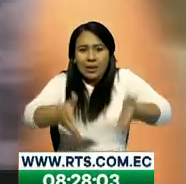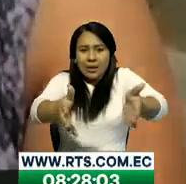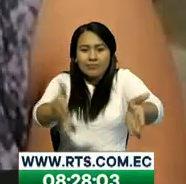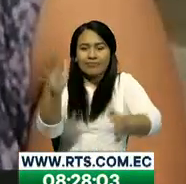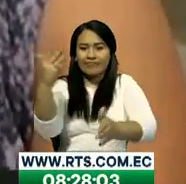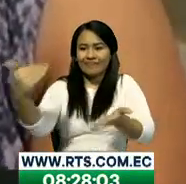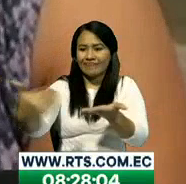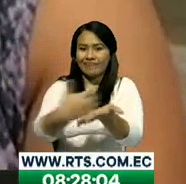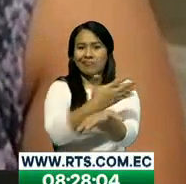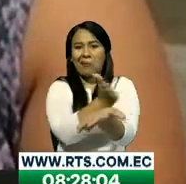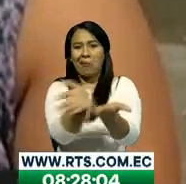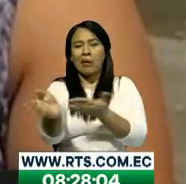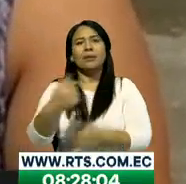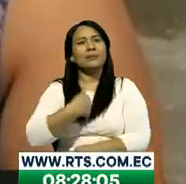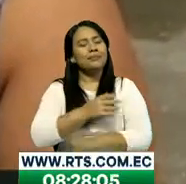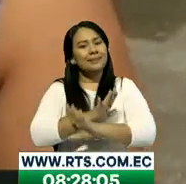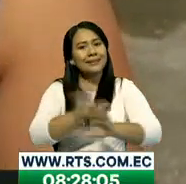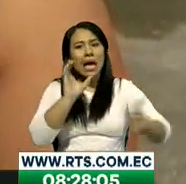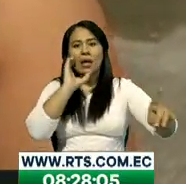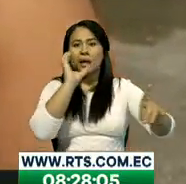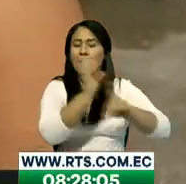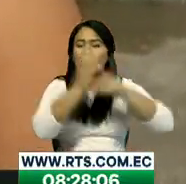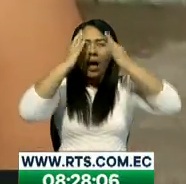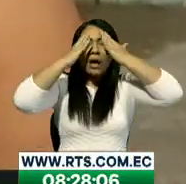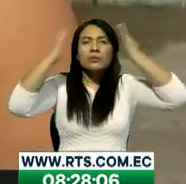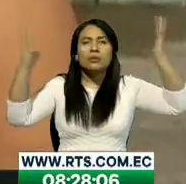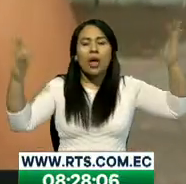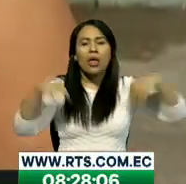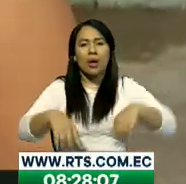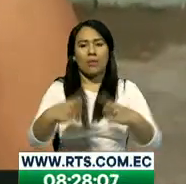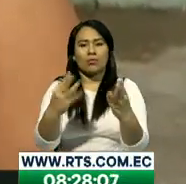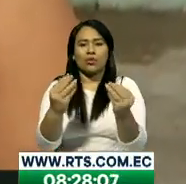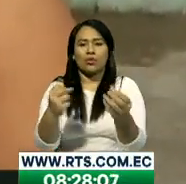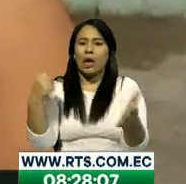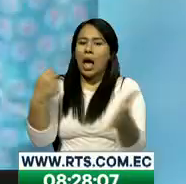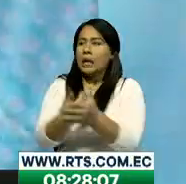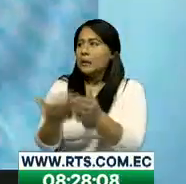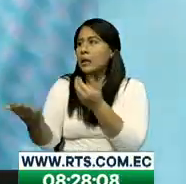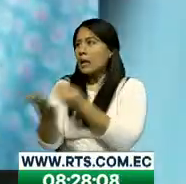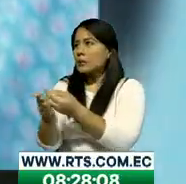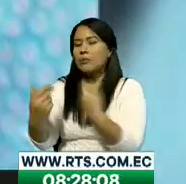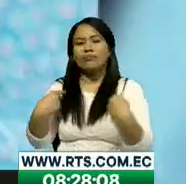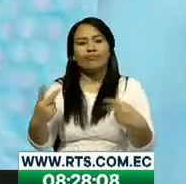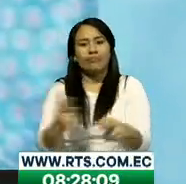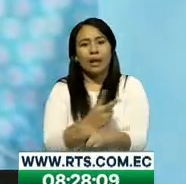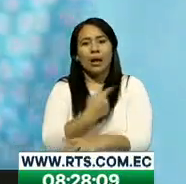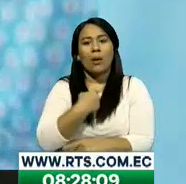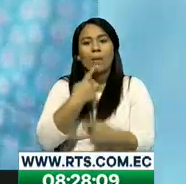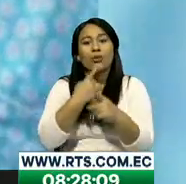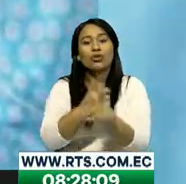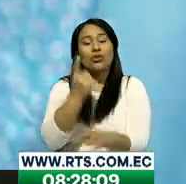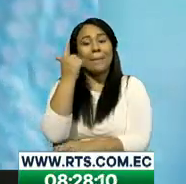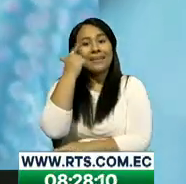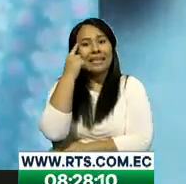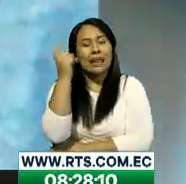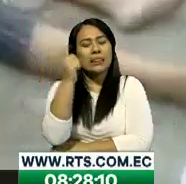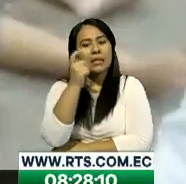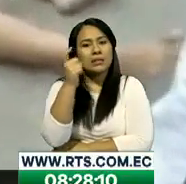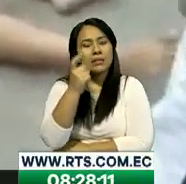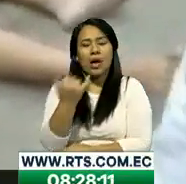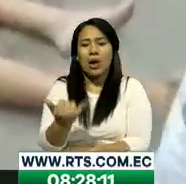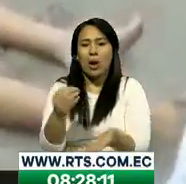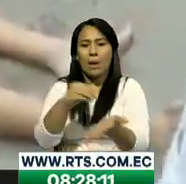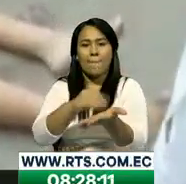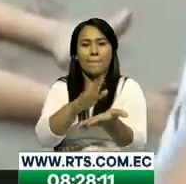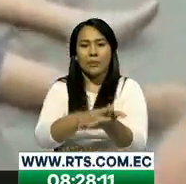Ya nos hemos quejado porque estamos cansados de tantos accidentes que ha habido. Por ello, consideran necesario que se instale